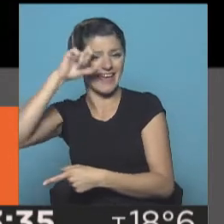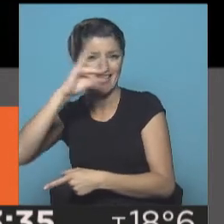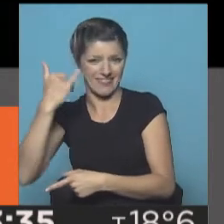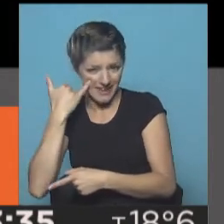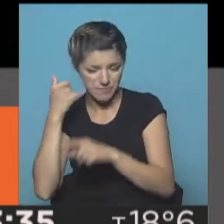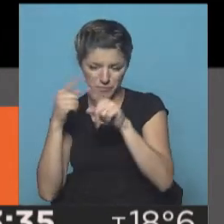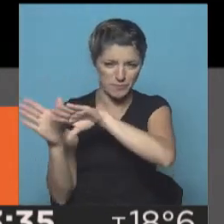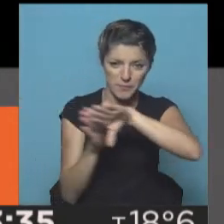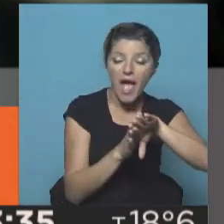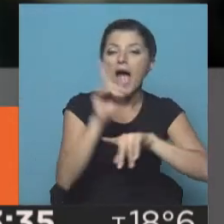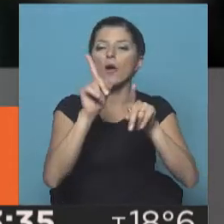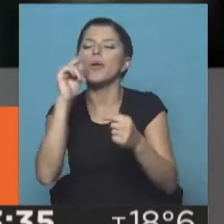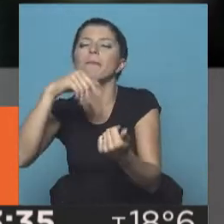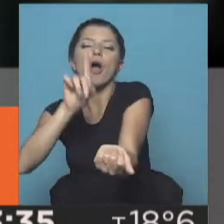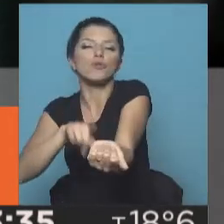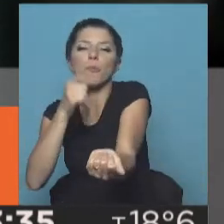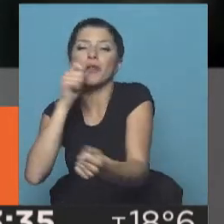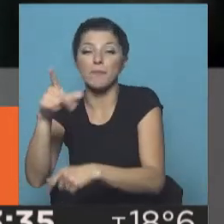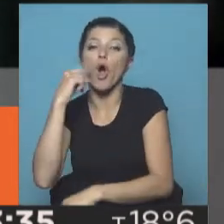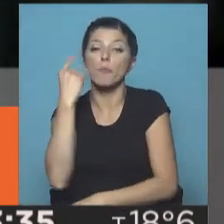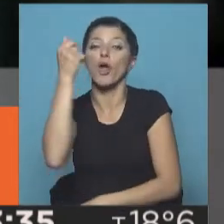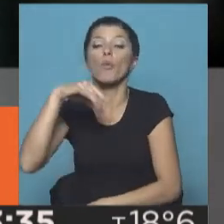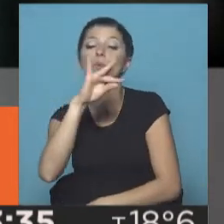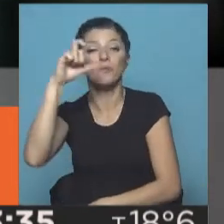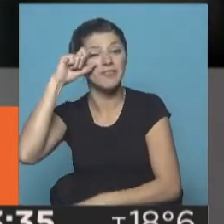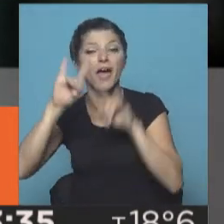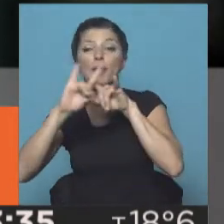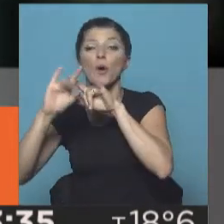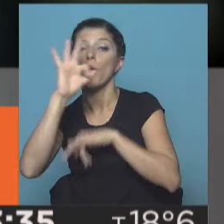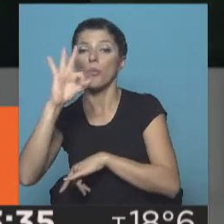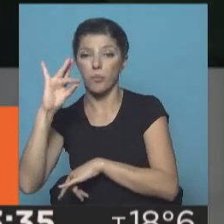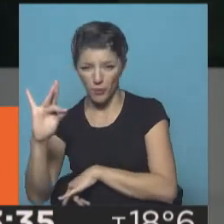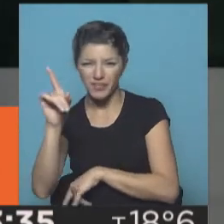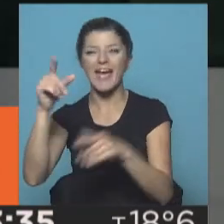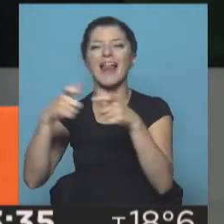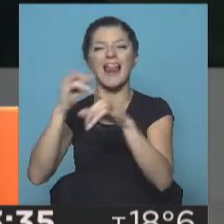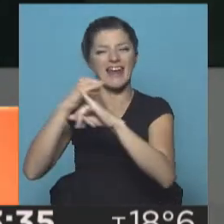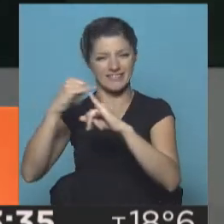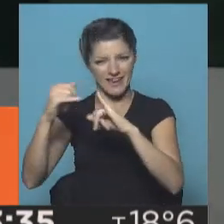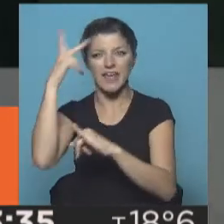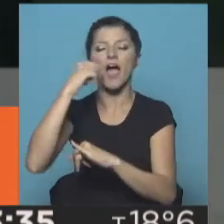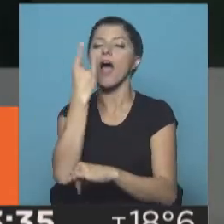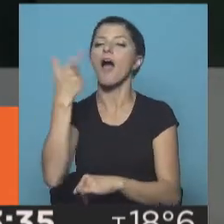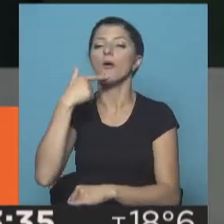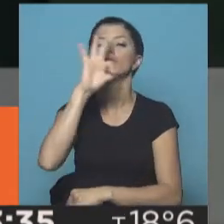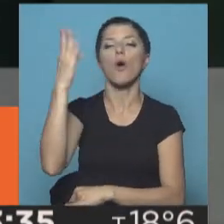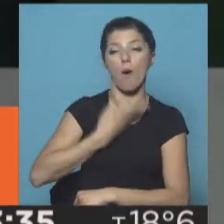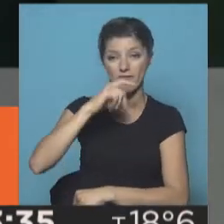polémico sea quizás el que ganó Frank Underwood, el cínico político que encarna Kevin Spacey en la serie House of